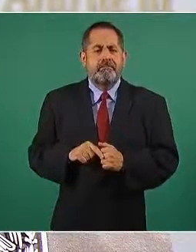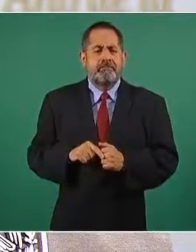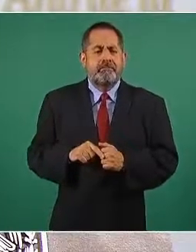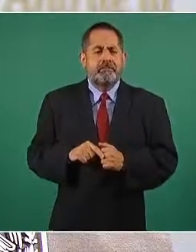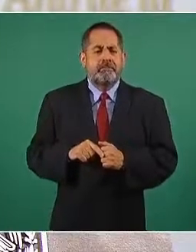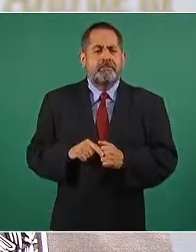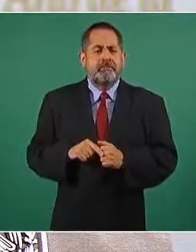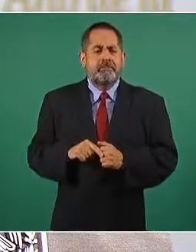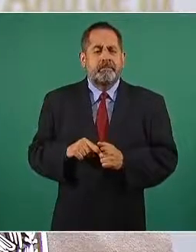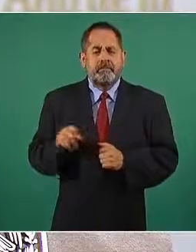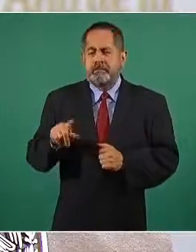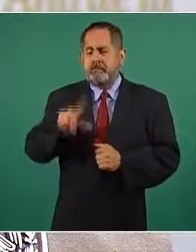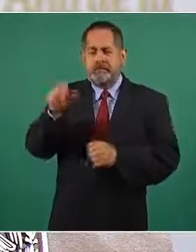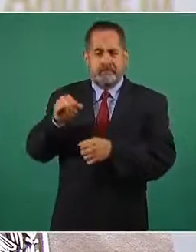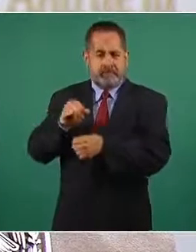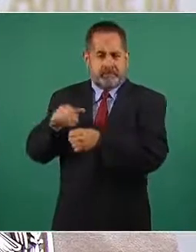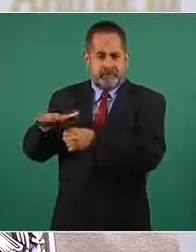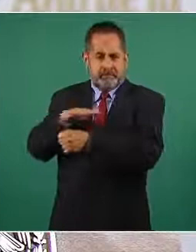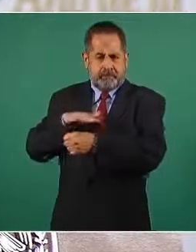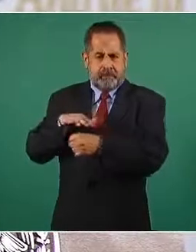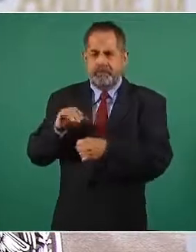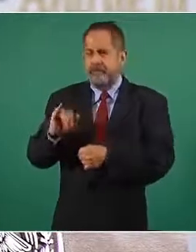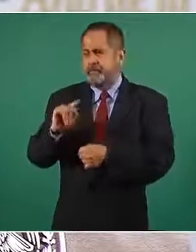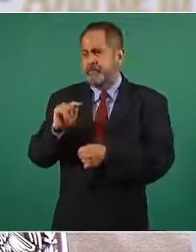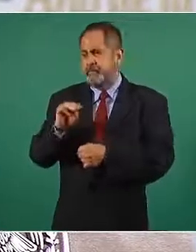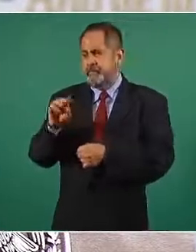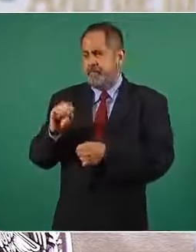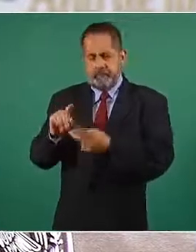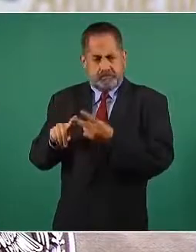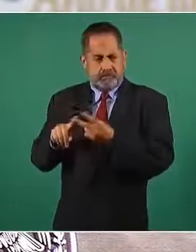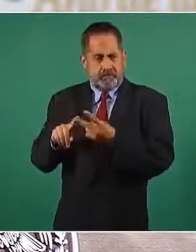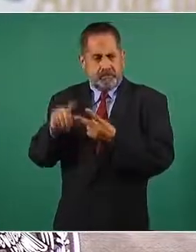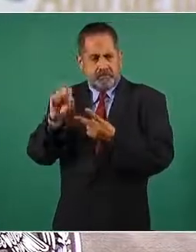el istmo y el sureste